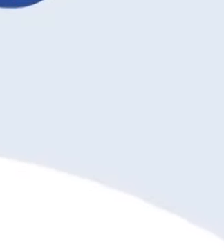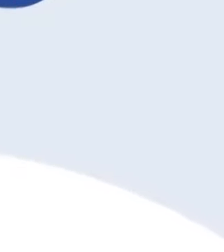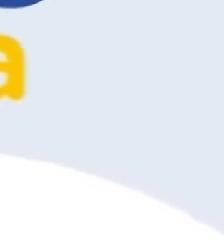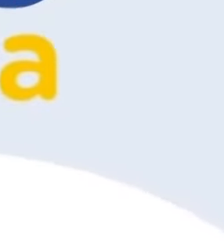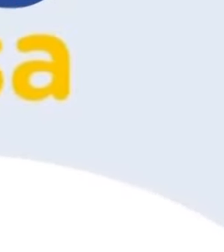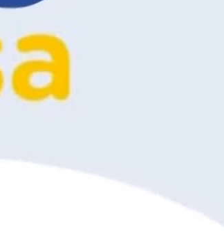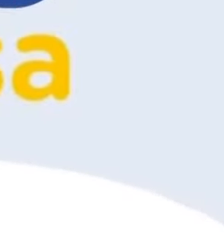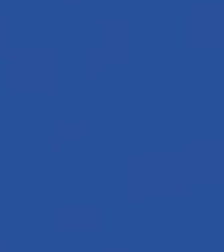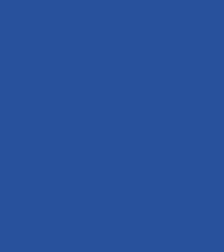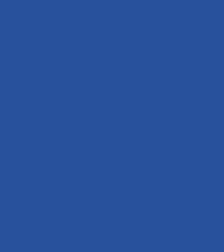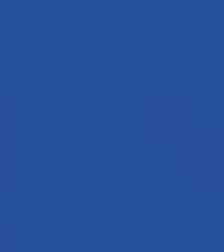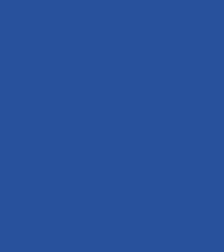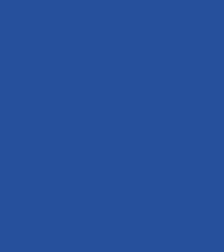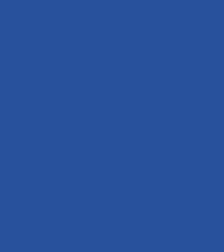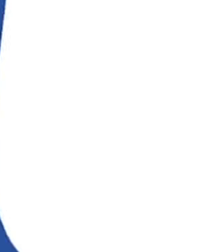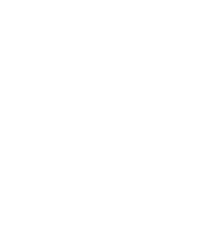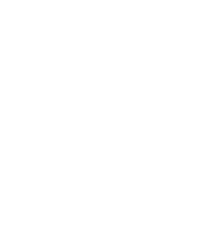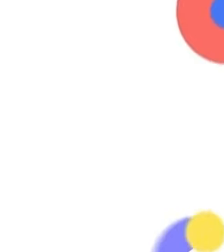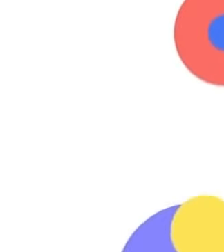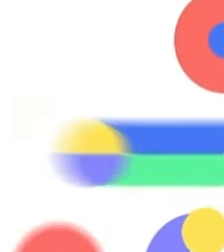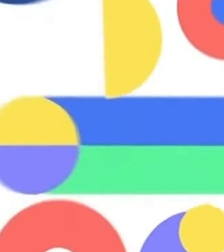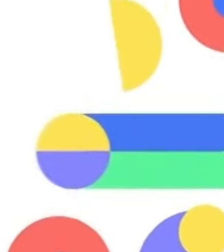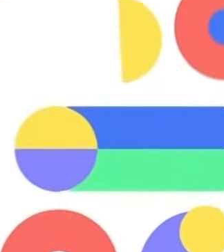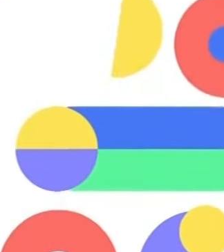Aprendo en Casa.